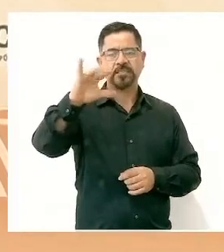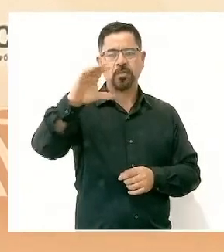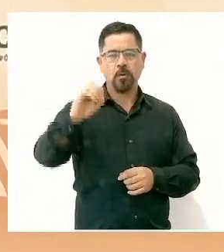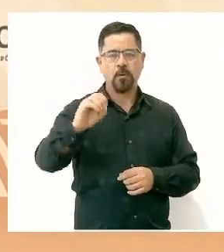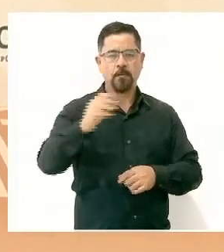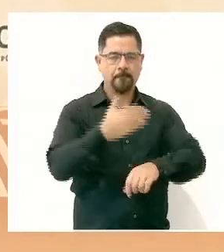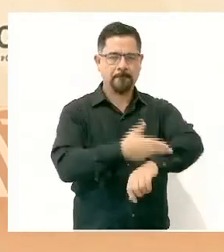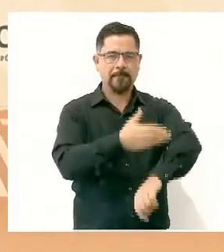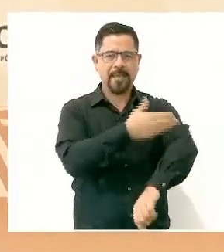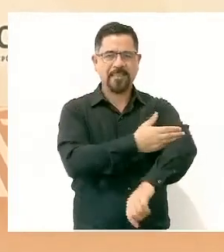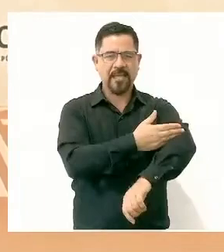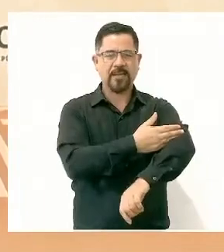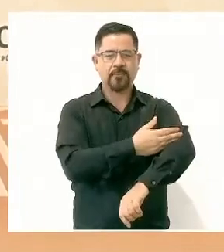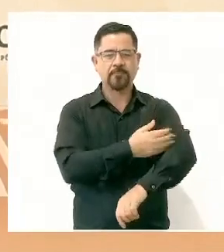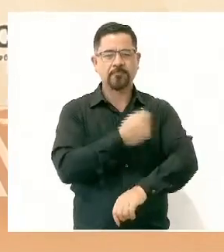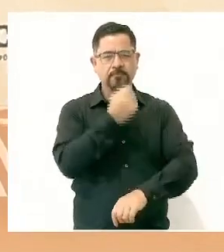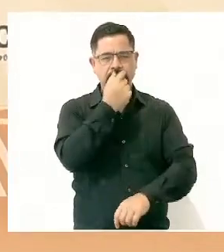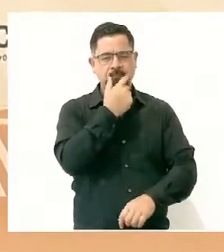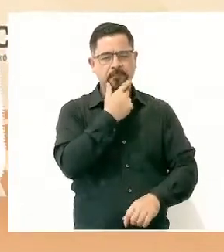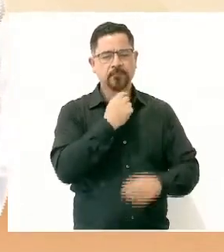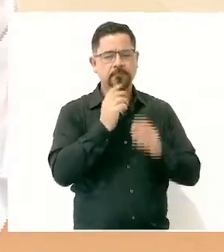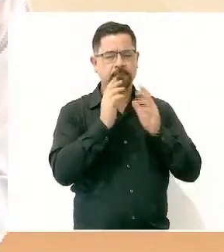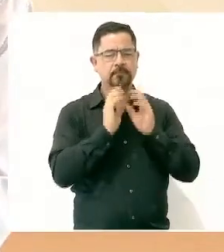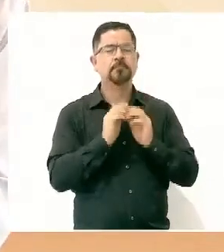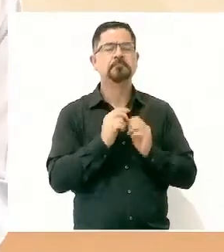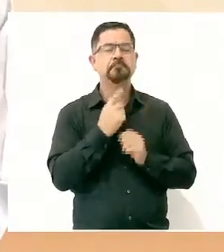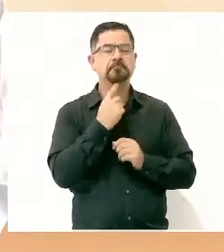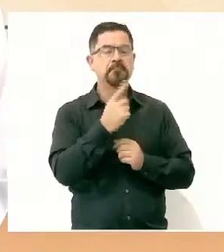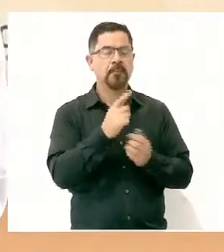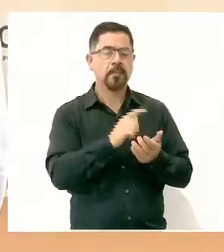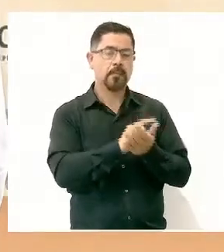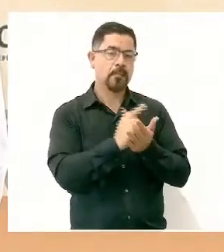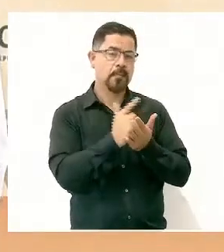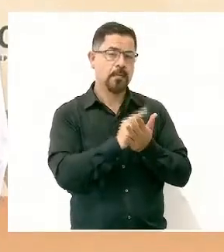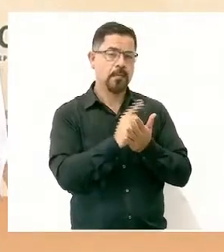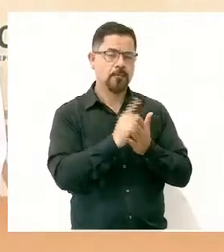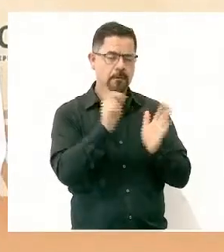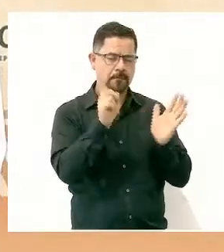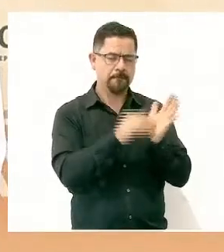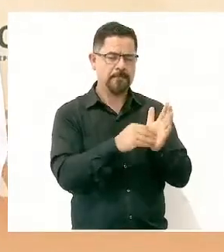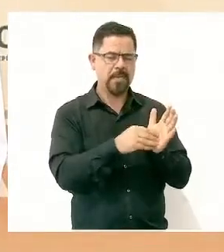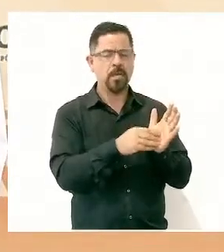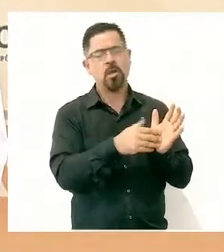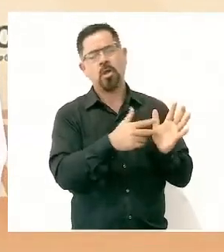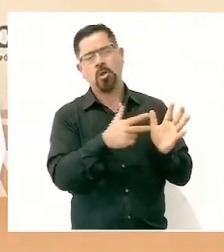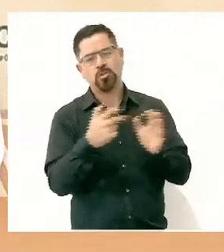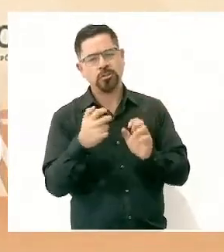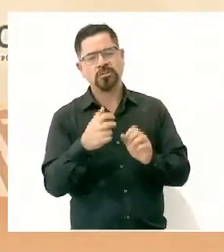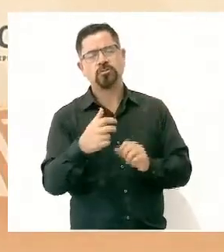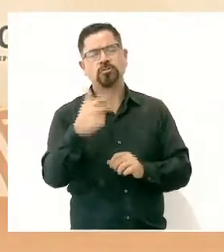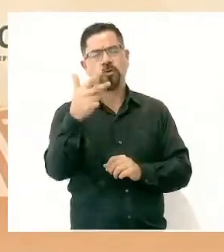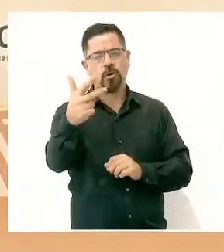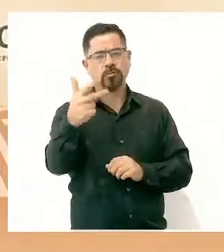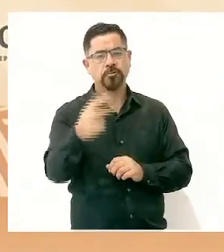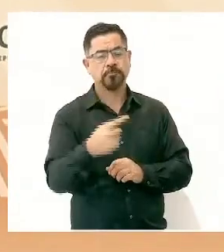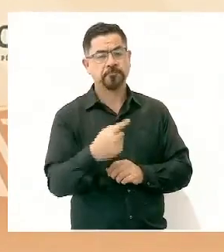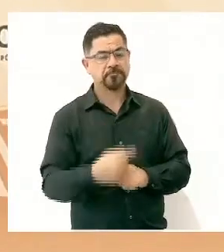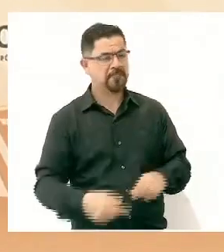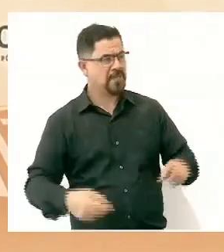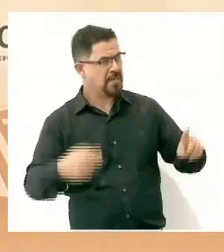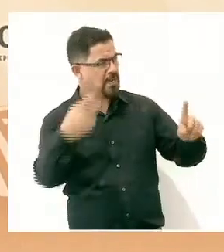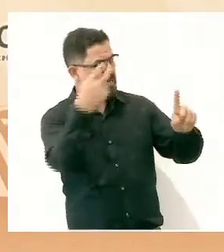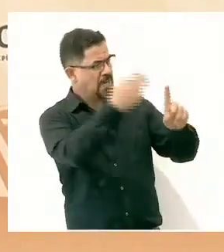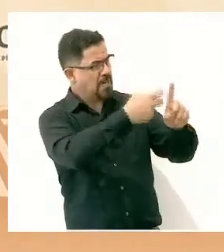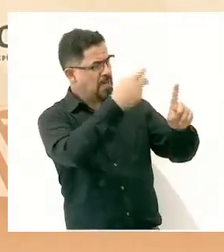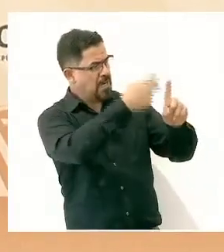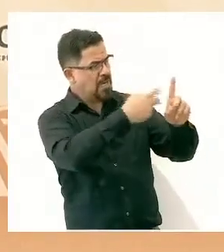sucesión presidencial, escrito en 1908, acusó al